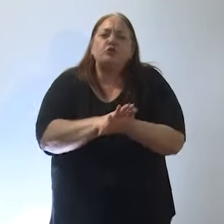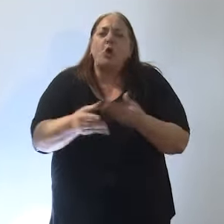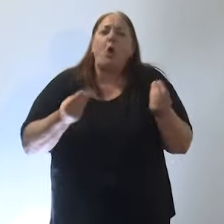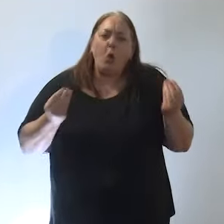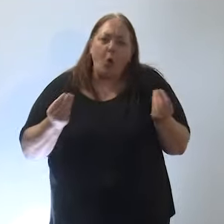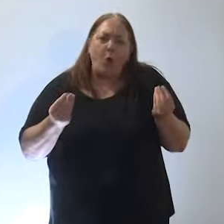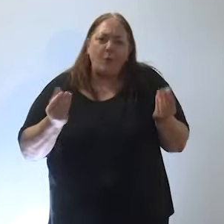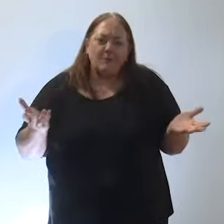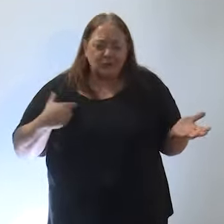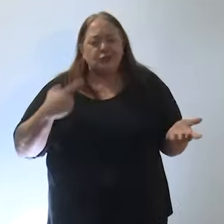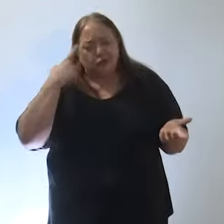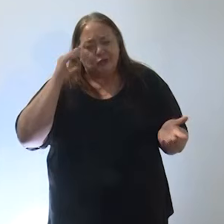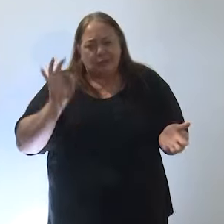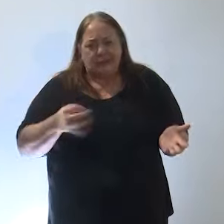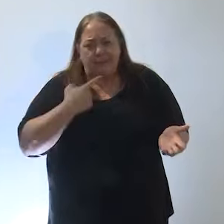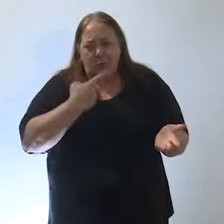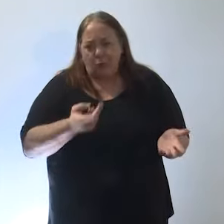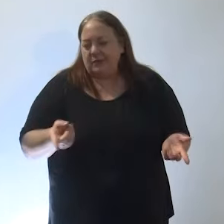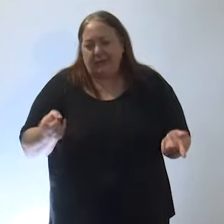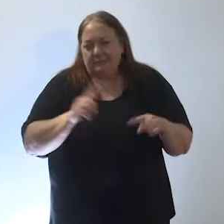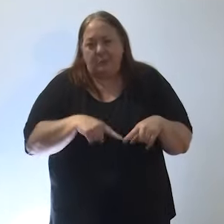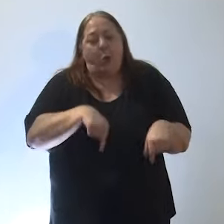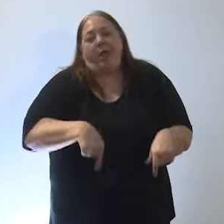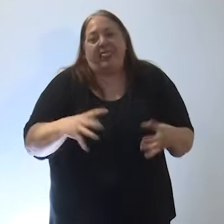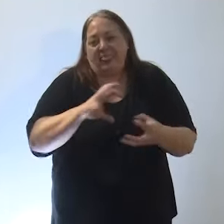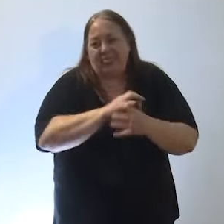pero estamos en un debate